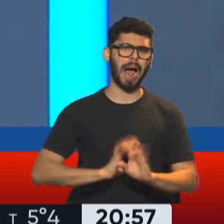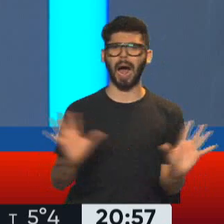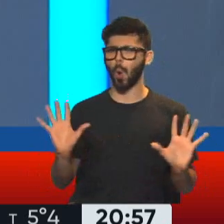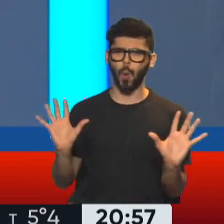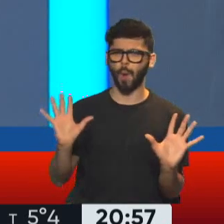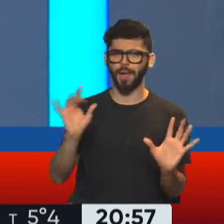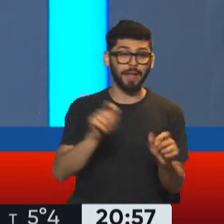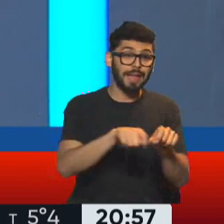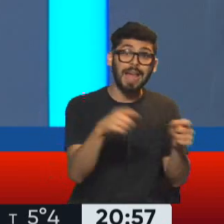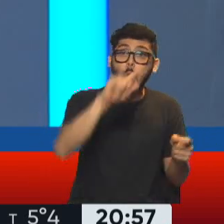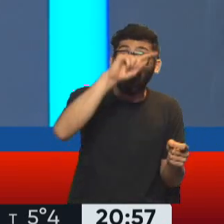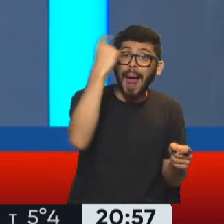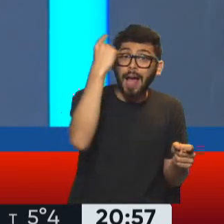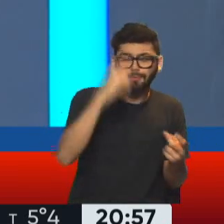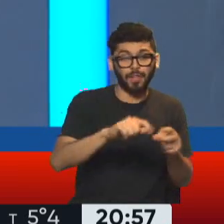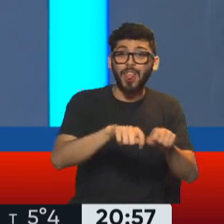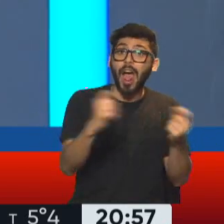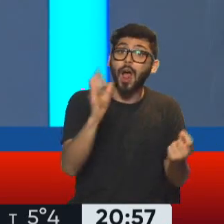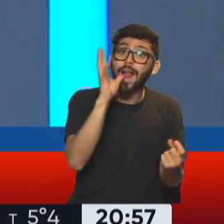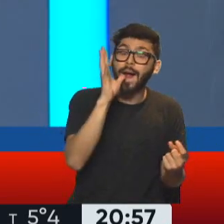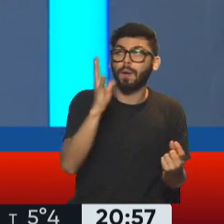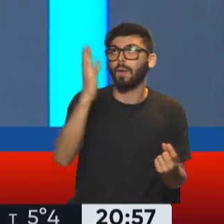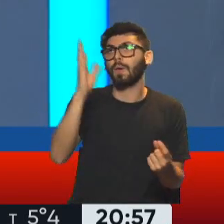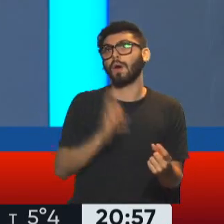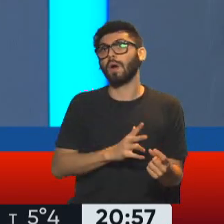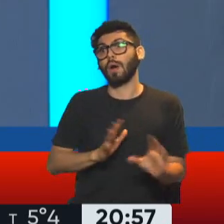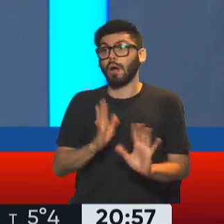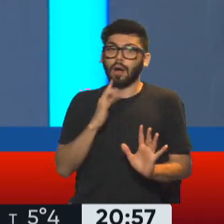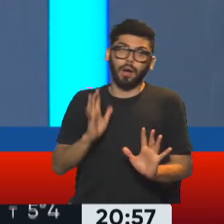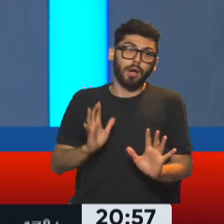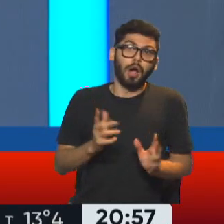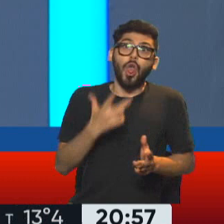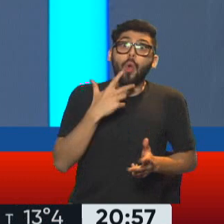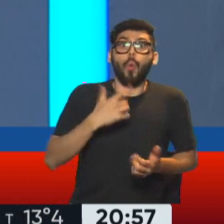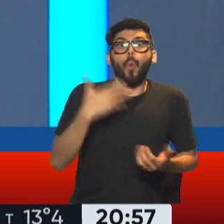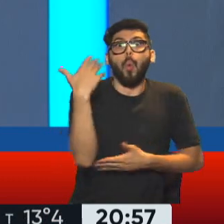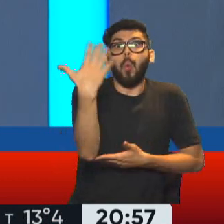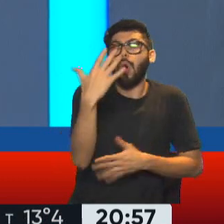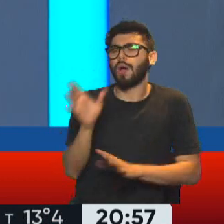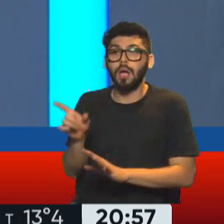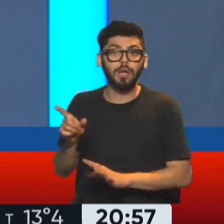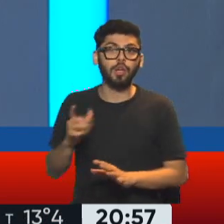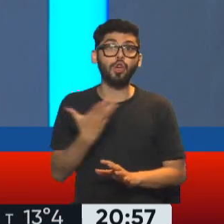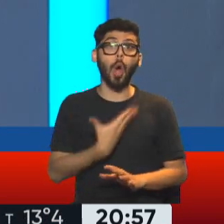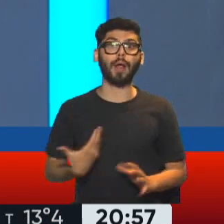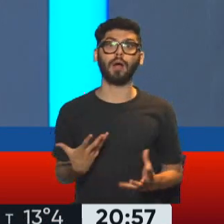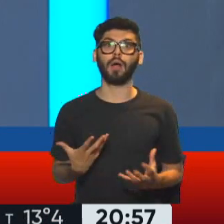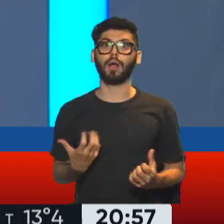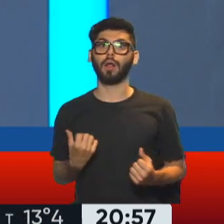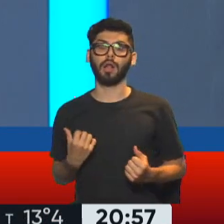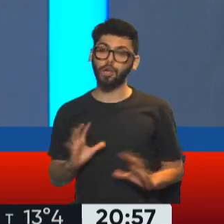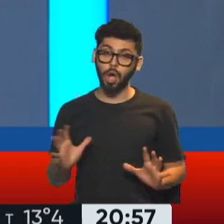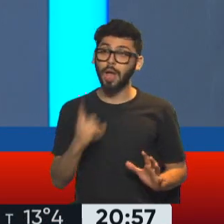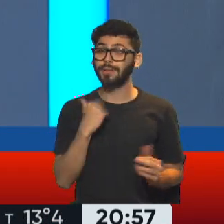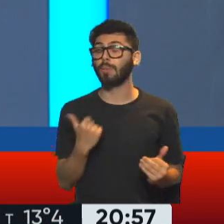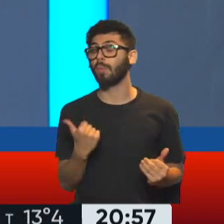decir Nación, lo que va a decir Clarín, Padre nuestro que estás en los cielos. No tienen que asustarse frente a eso. Claro. Porque la concesión es lo peor